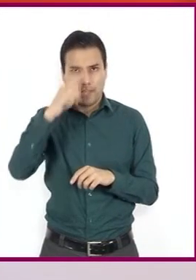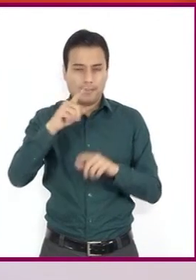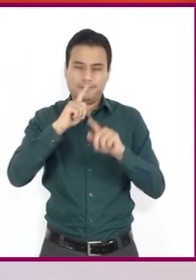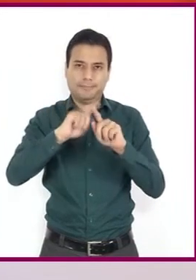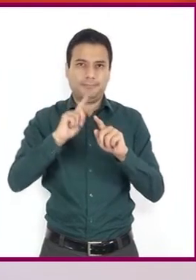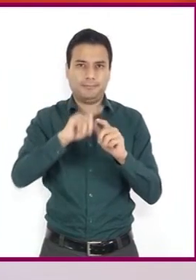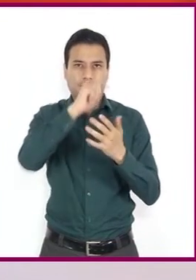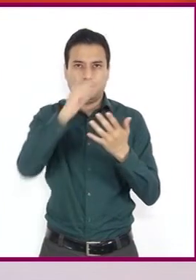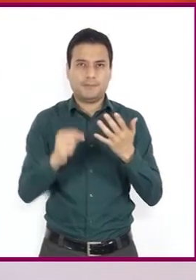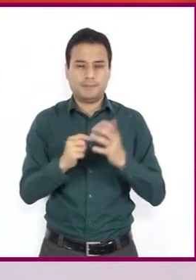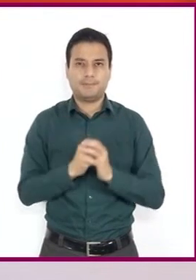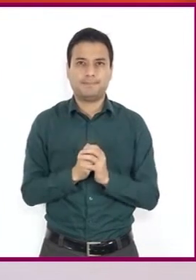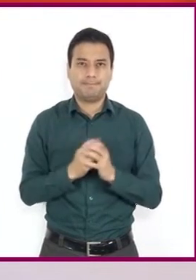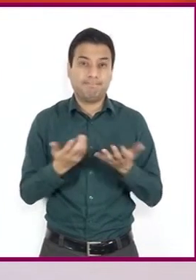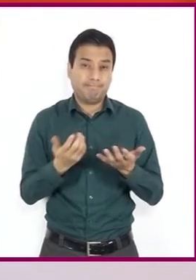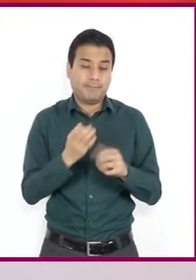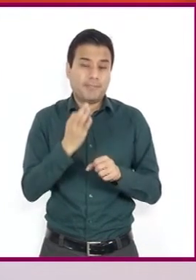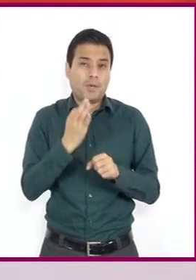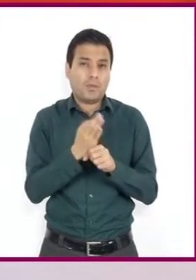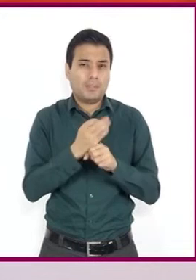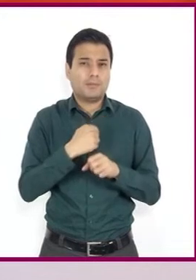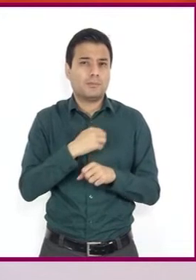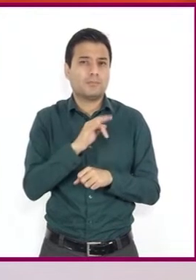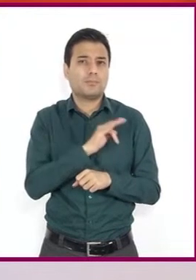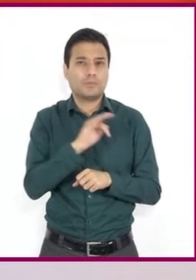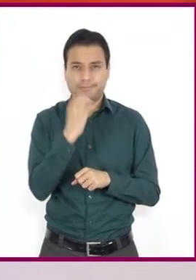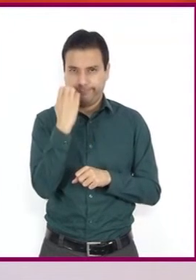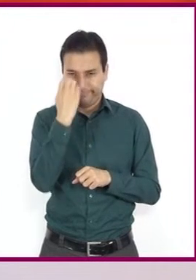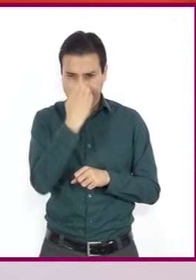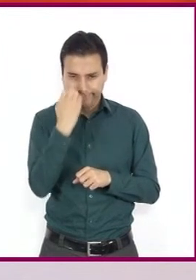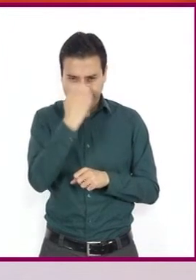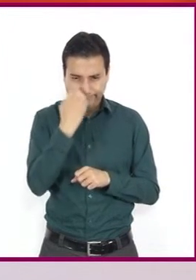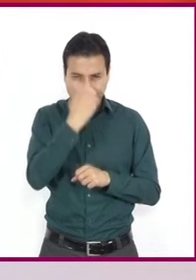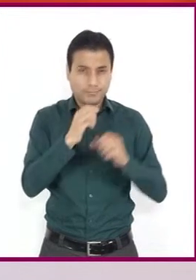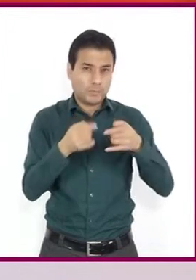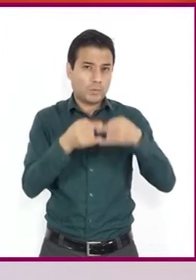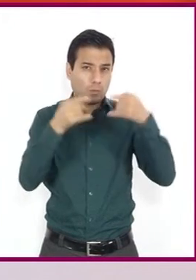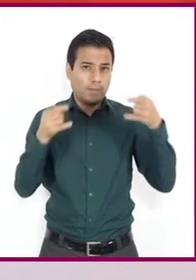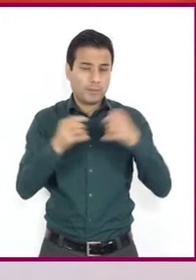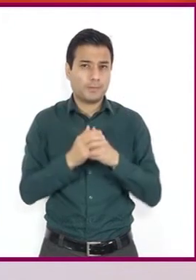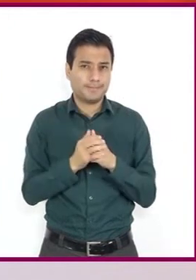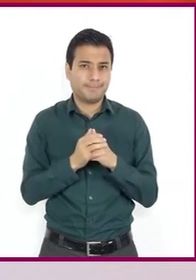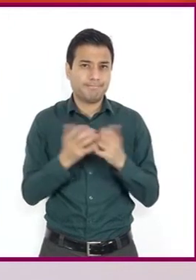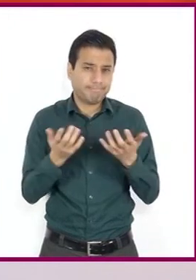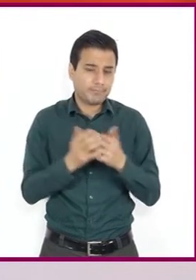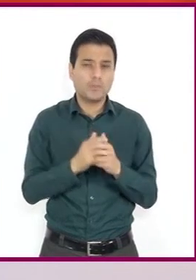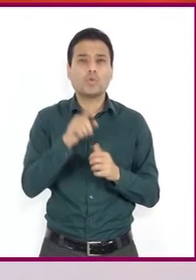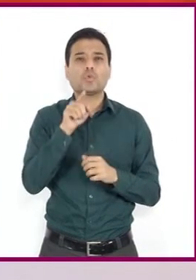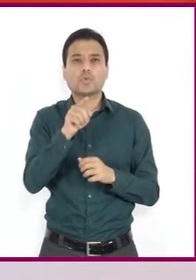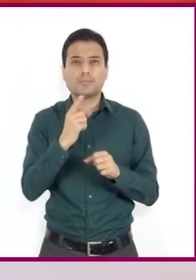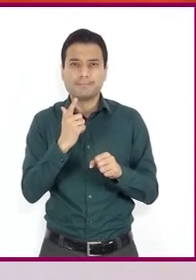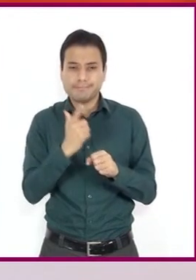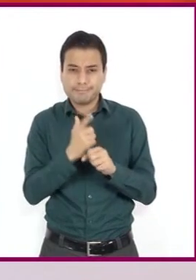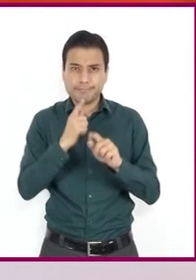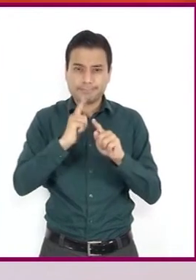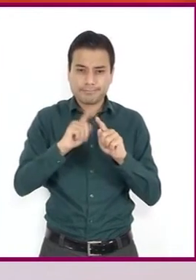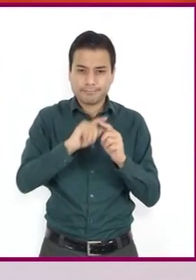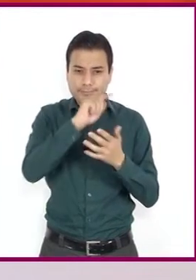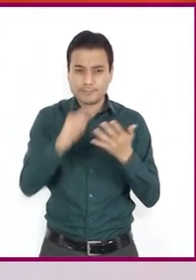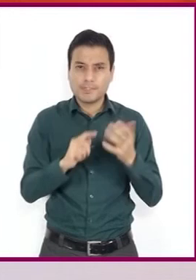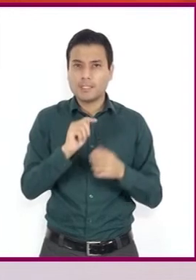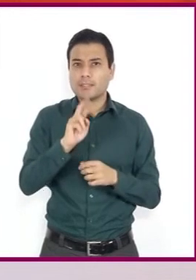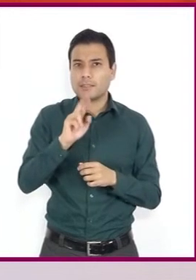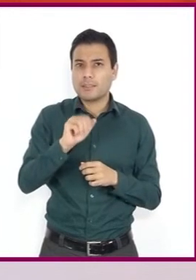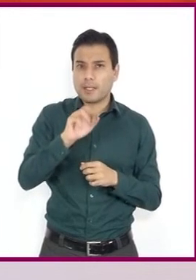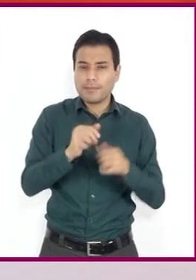propósitos. En este caso, para poder hacer el análisis literario de un cuento, donde tengamos que identificar si es una trama lineal